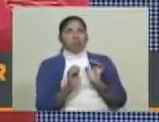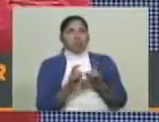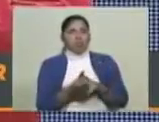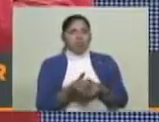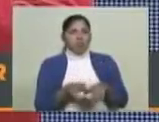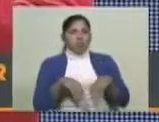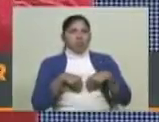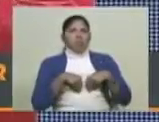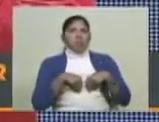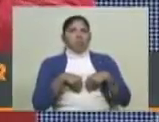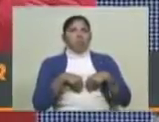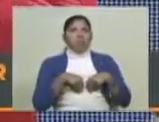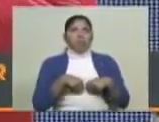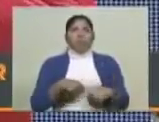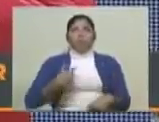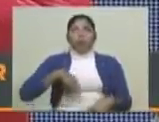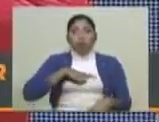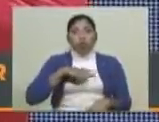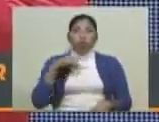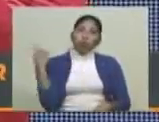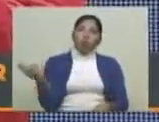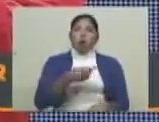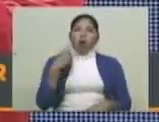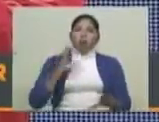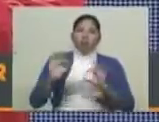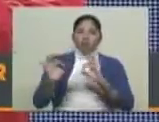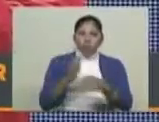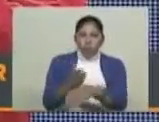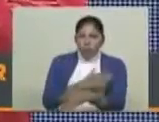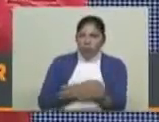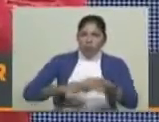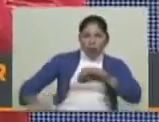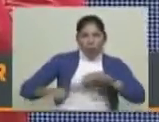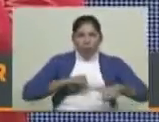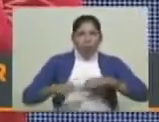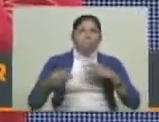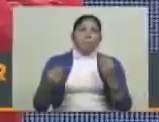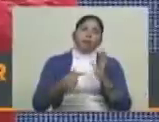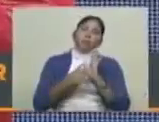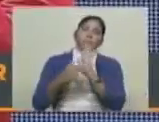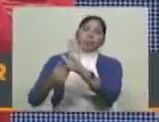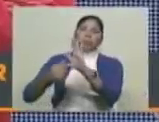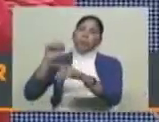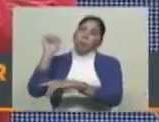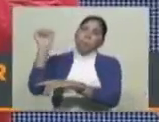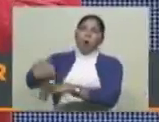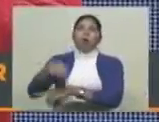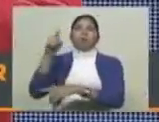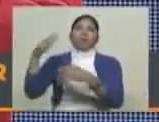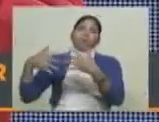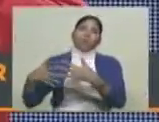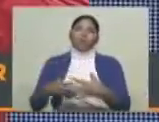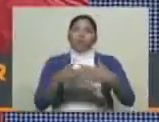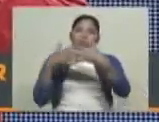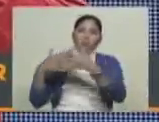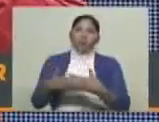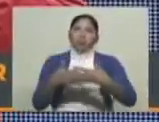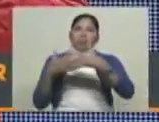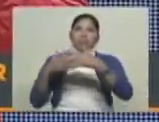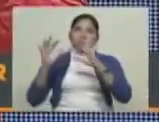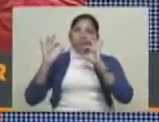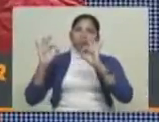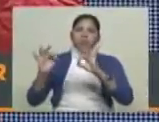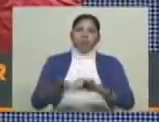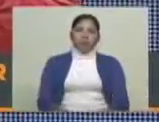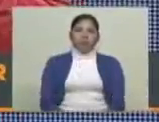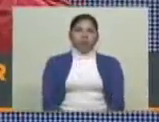Preparémonos todos y todas para darle una lección al imperialismo norteamericano, jefe del comando de campaña de la derecha